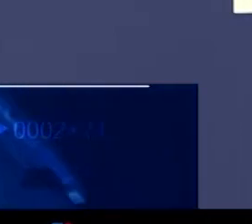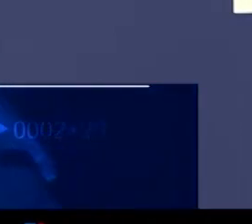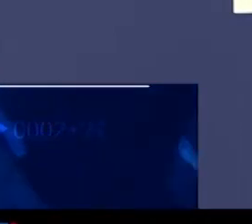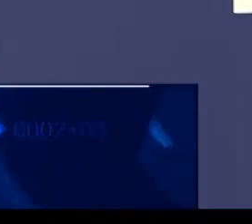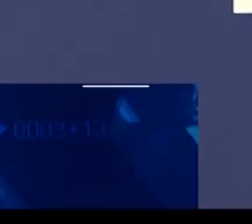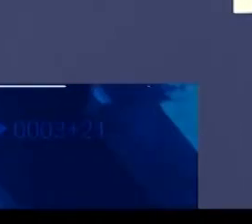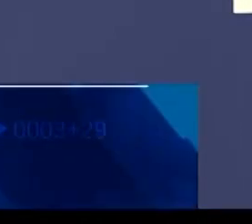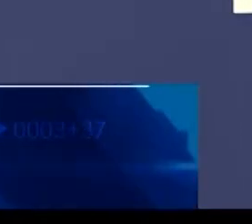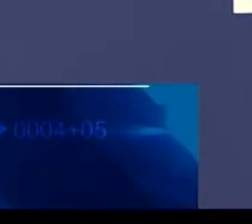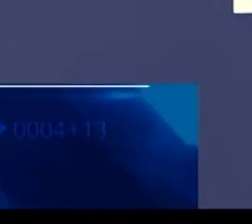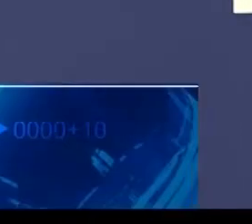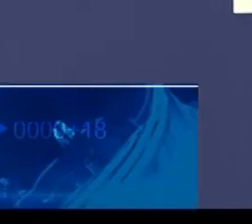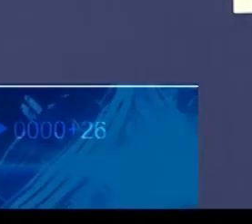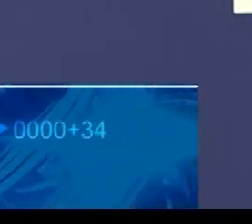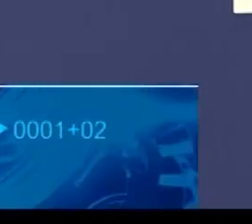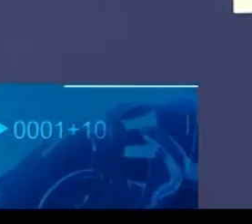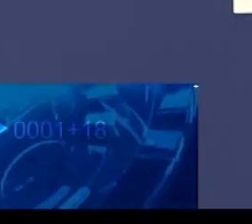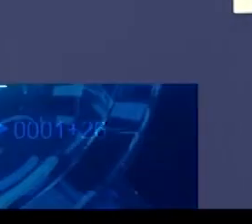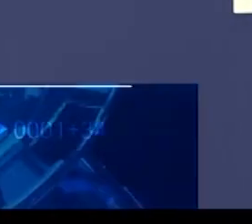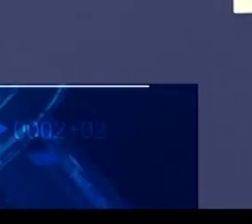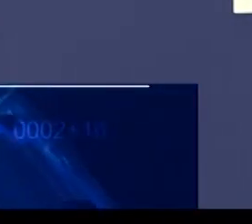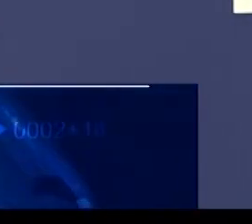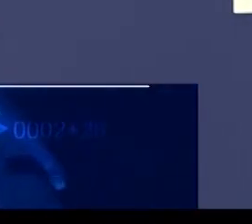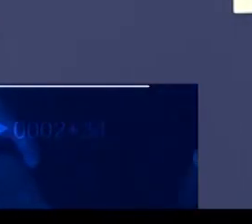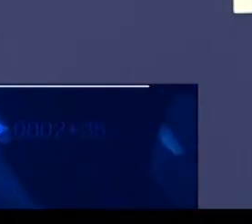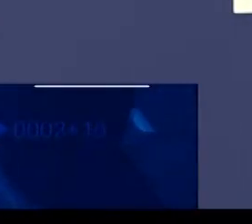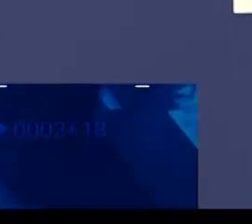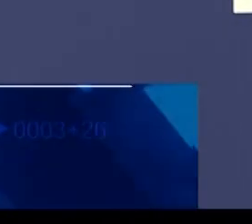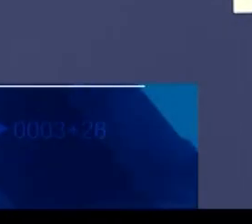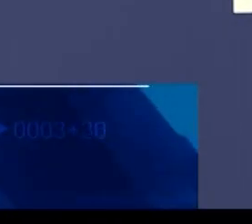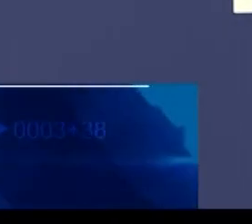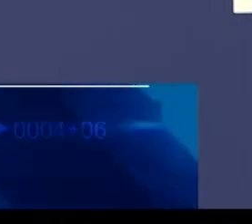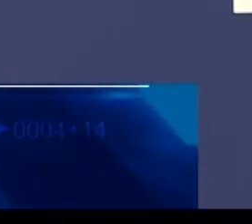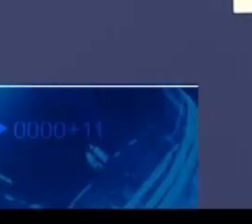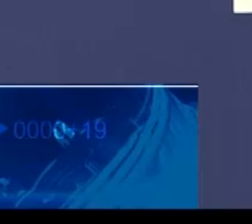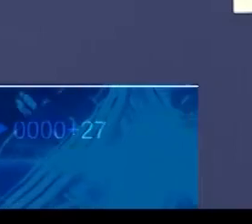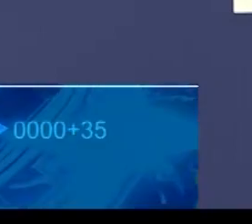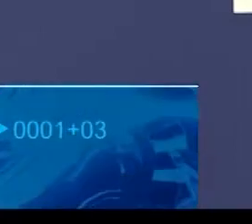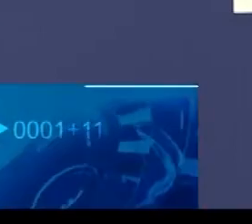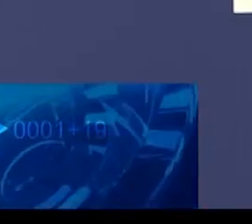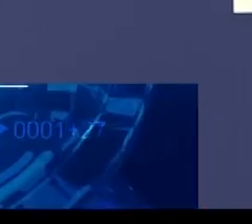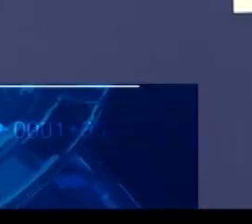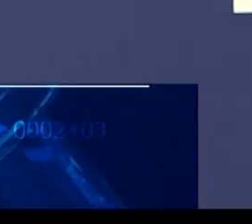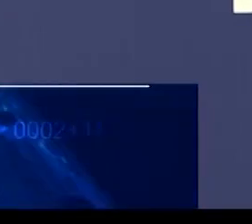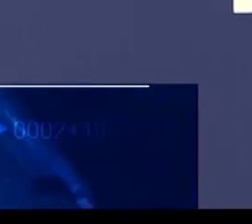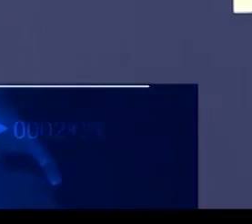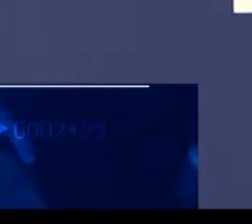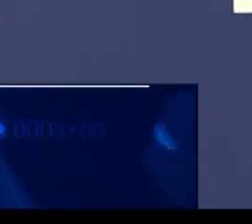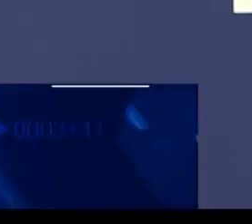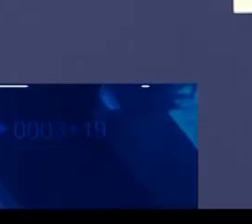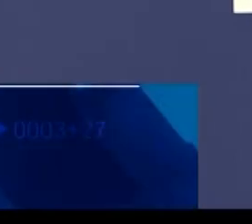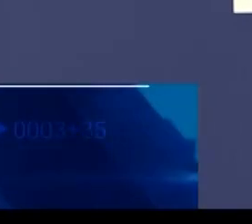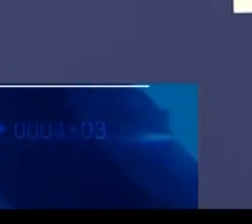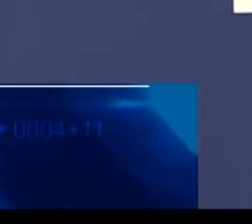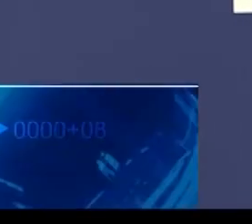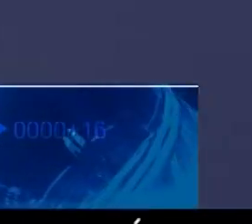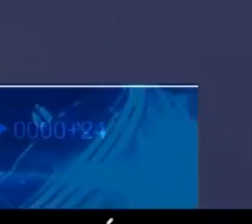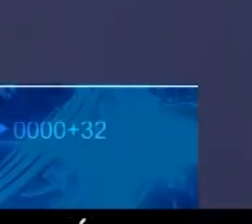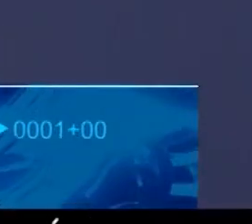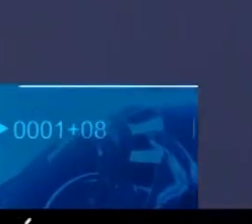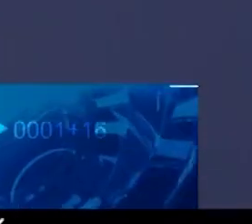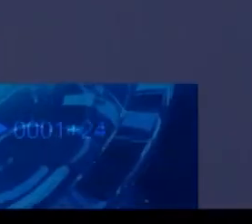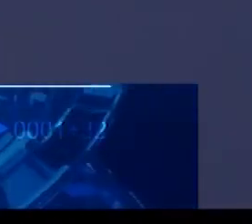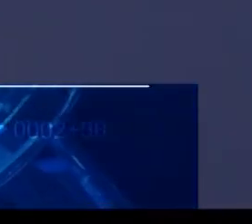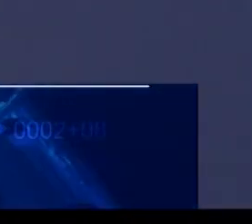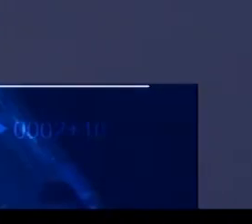democracia, el Estado de Derecho y, sobre todo, la igualdad de todos los ciudadanos ante la ley.